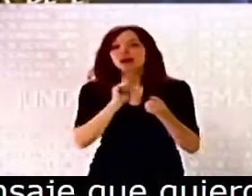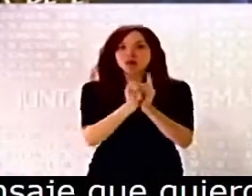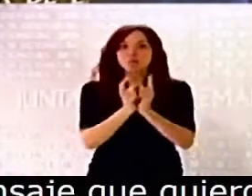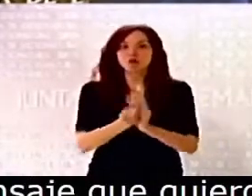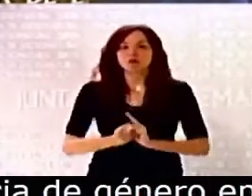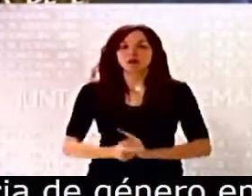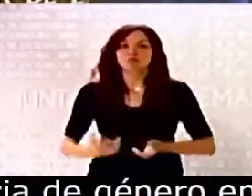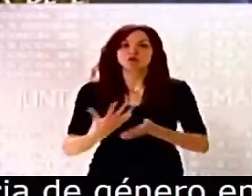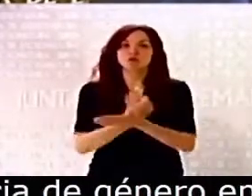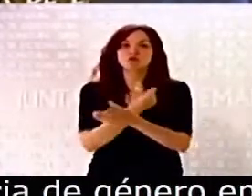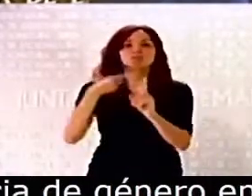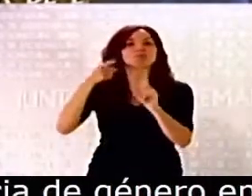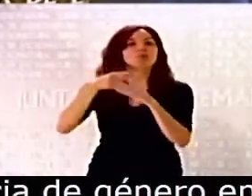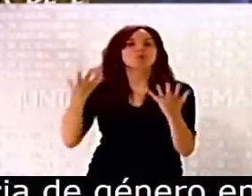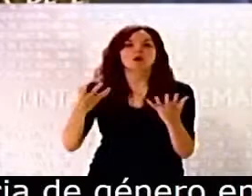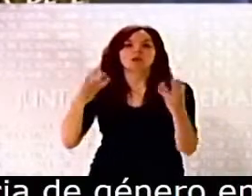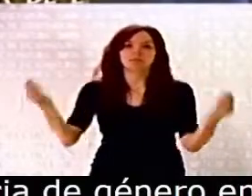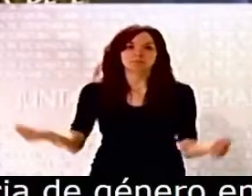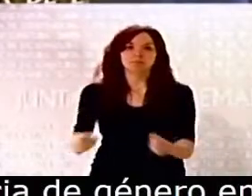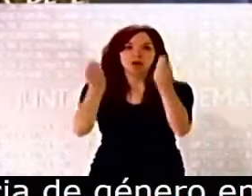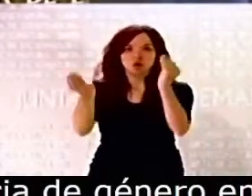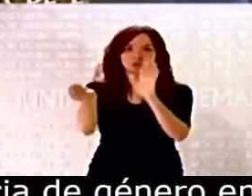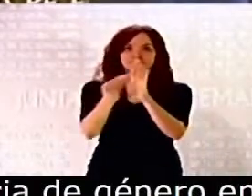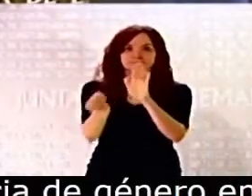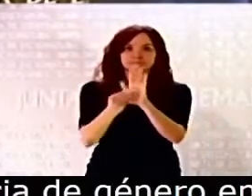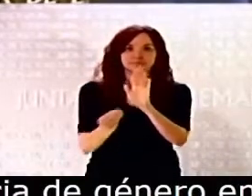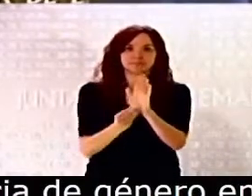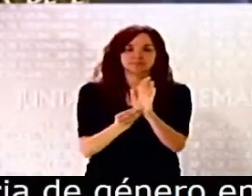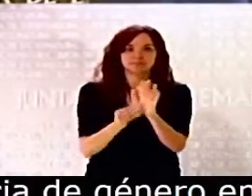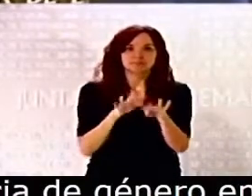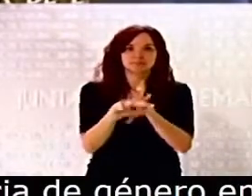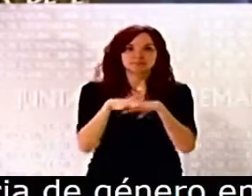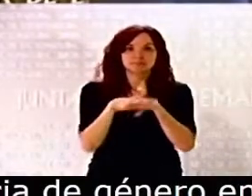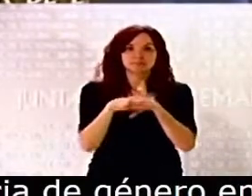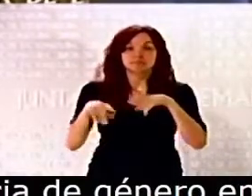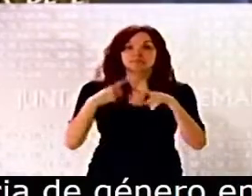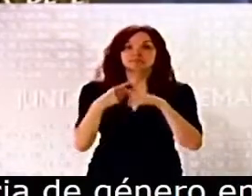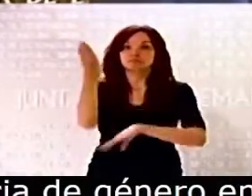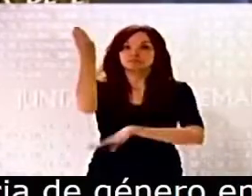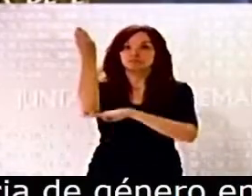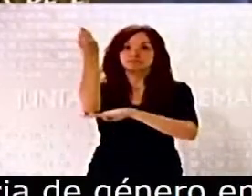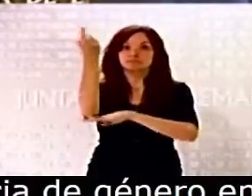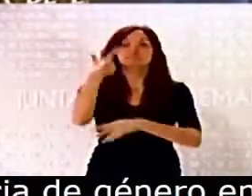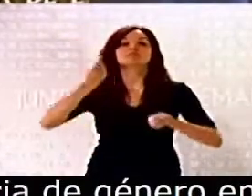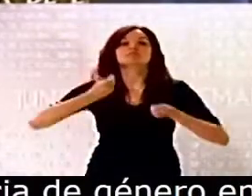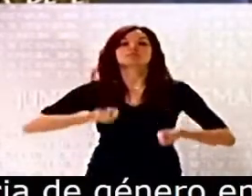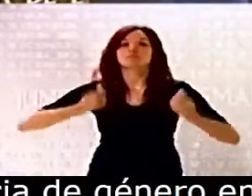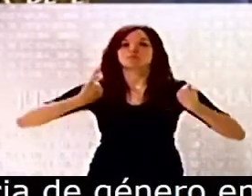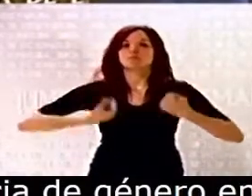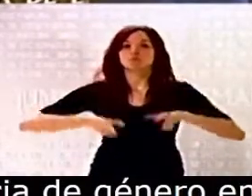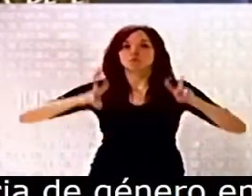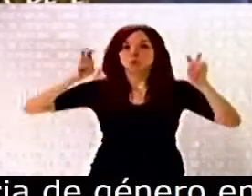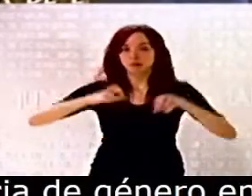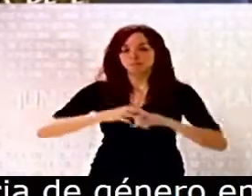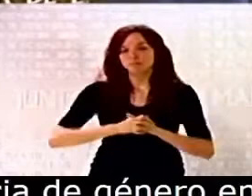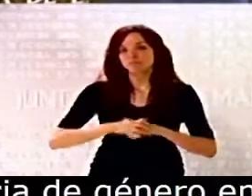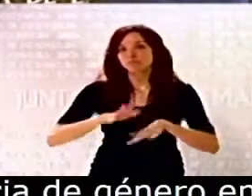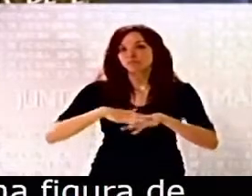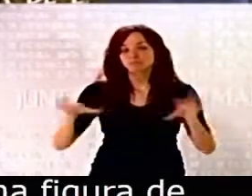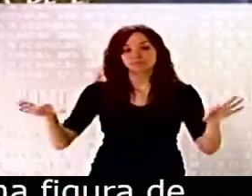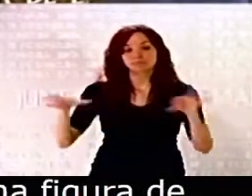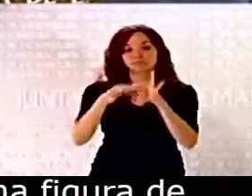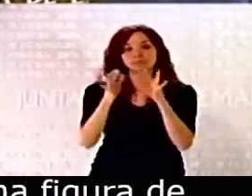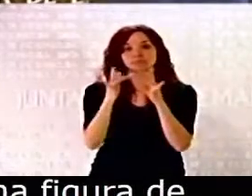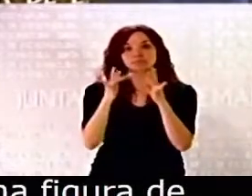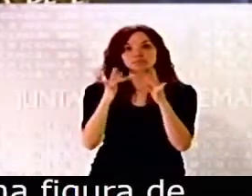van a venir a mejorar la red. A mejorar la red y establecer una figura de coordinación que no existe. A mejorar la relación contractual